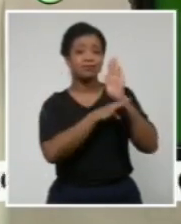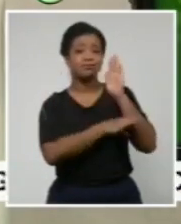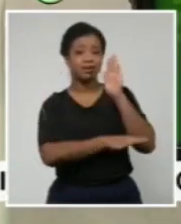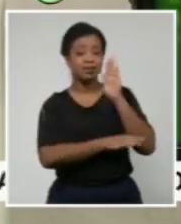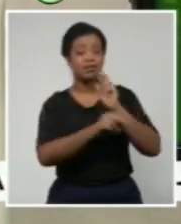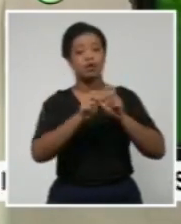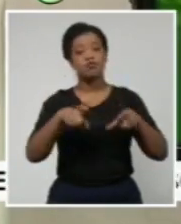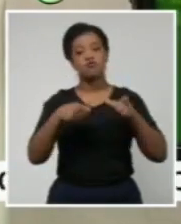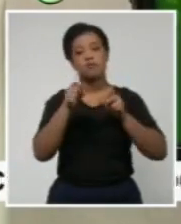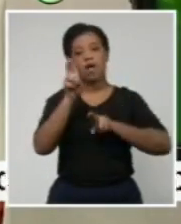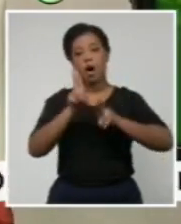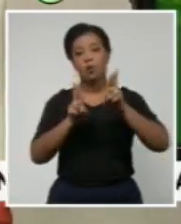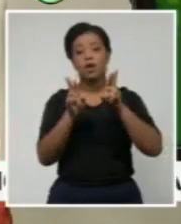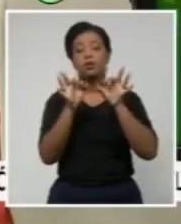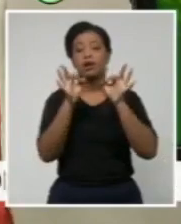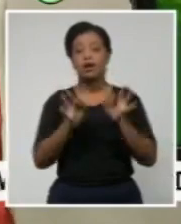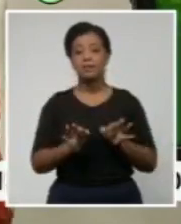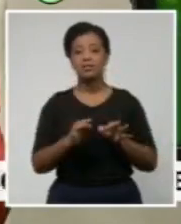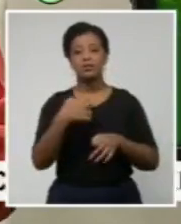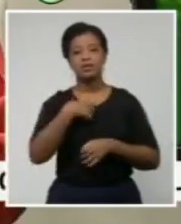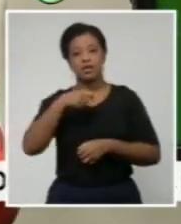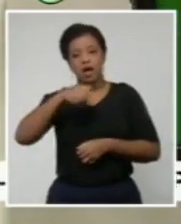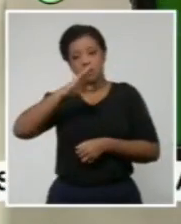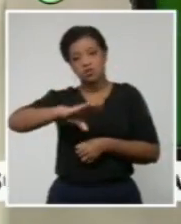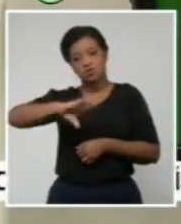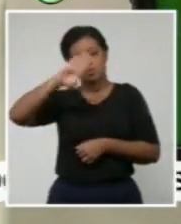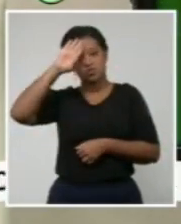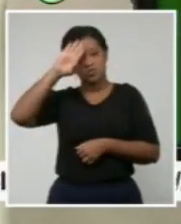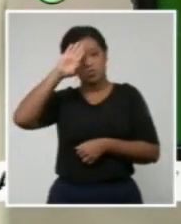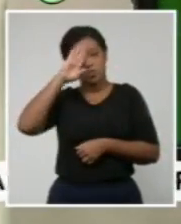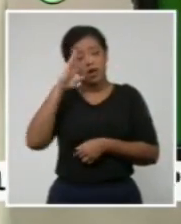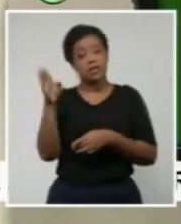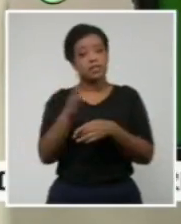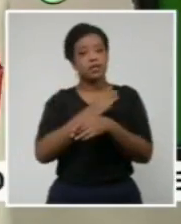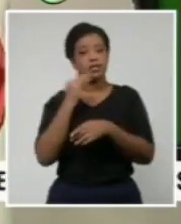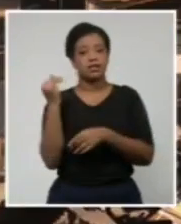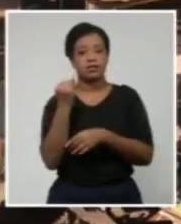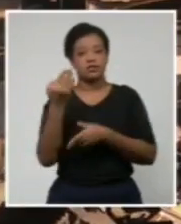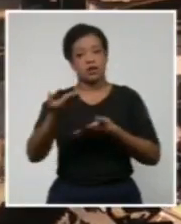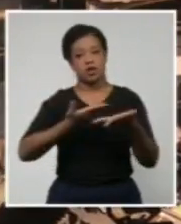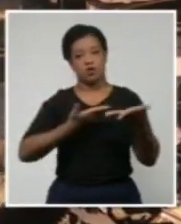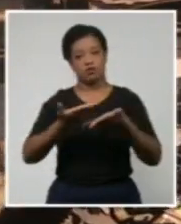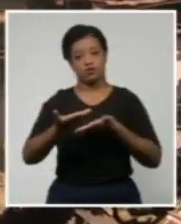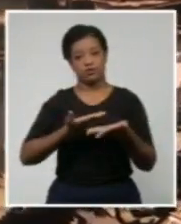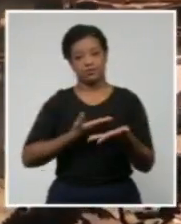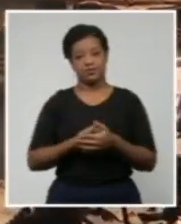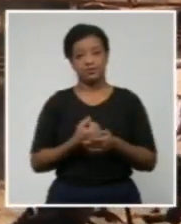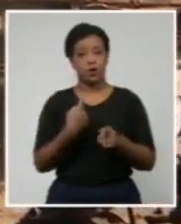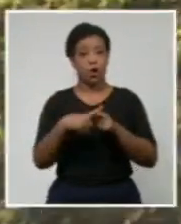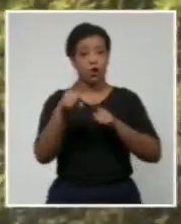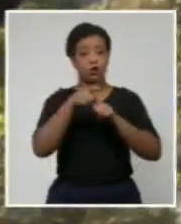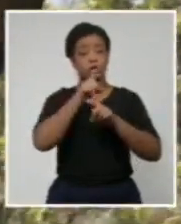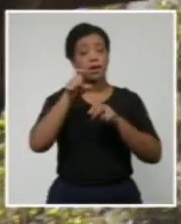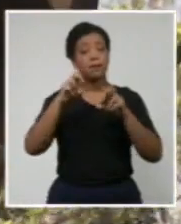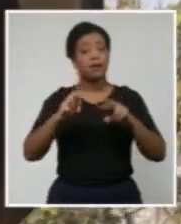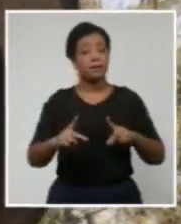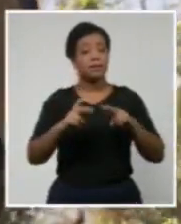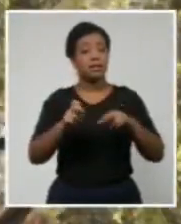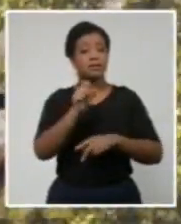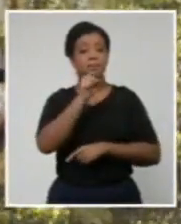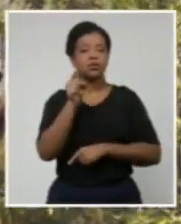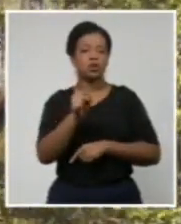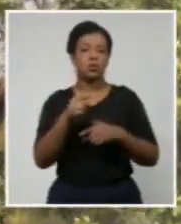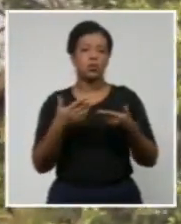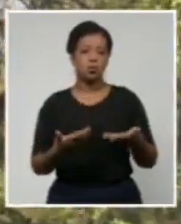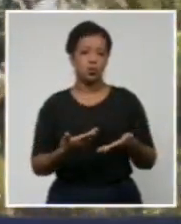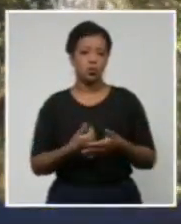acuerdos específicos que tiene la República de Cuba pactado con organismos internacionales del comercio. Otro tema reiterado en las preguntas fue referido a